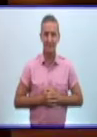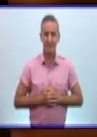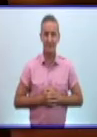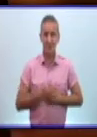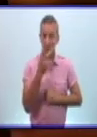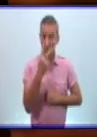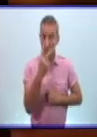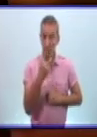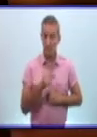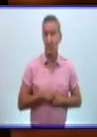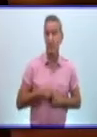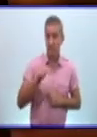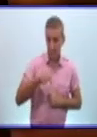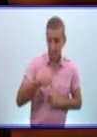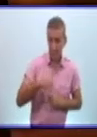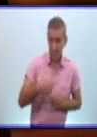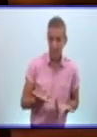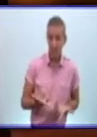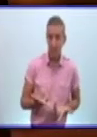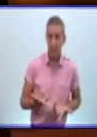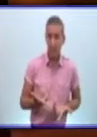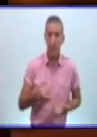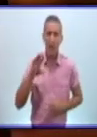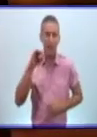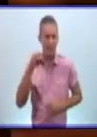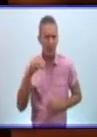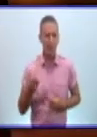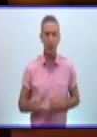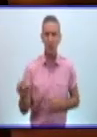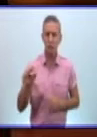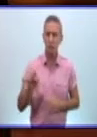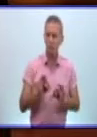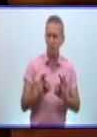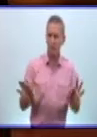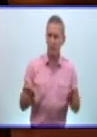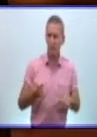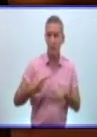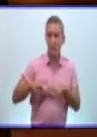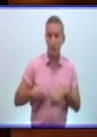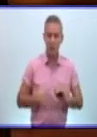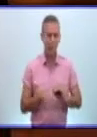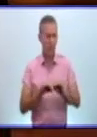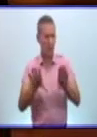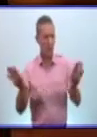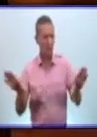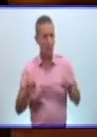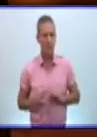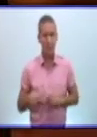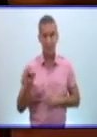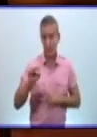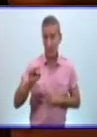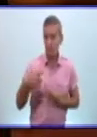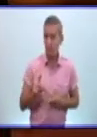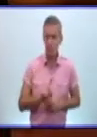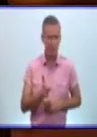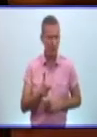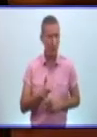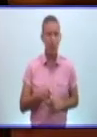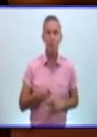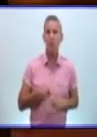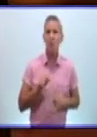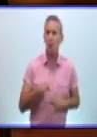Fíjense que hasta este momento hemos hablado de sustancias puras, pero en la naturaleza las sustancias no se